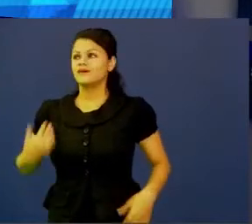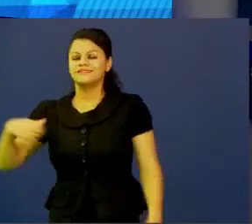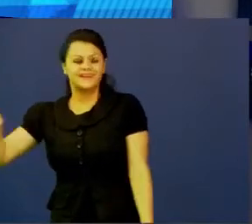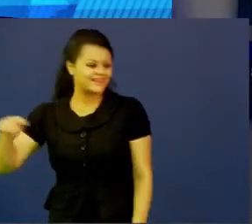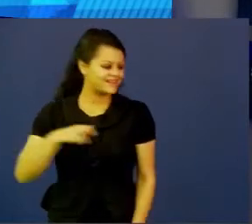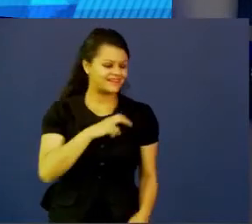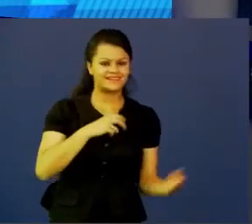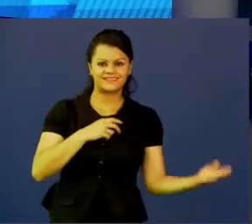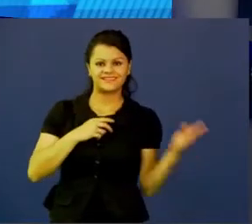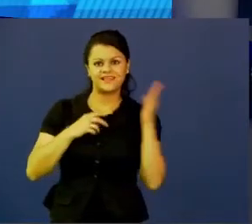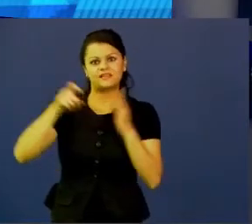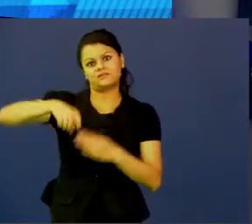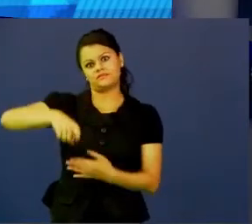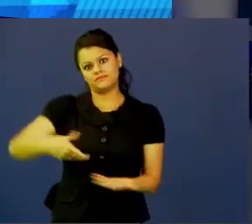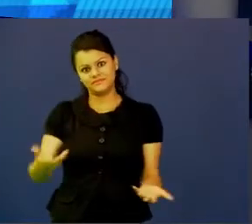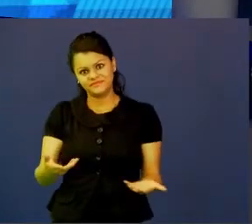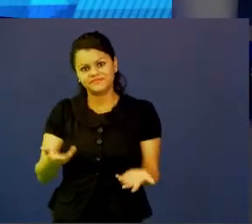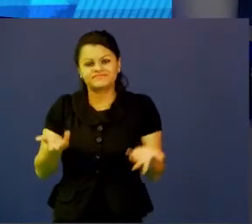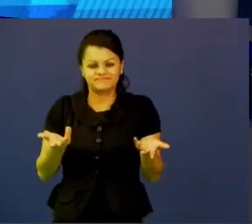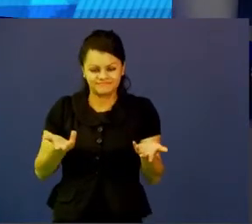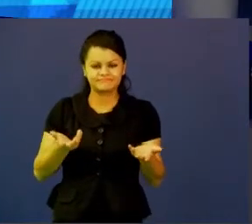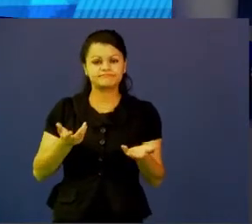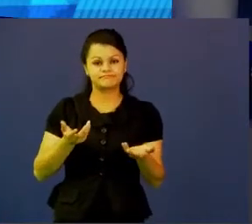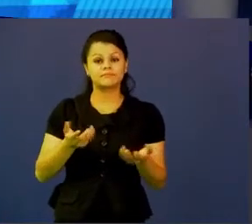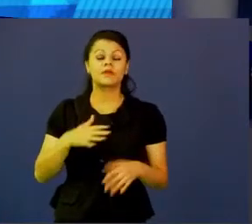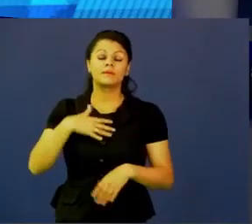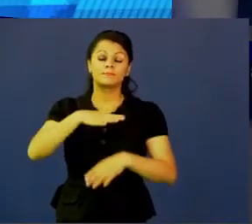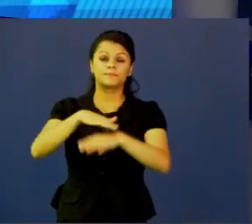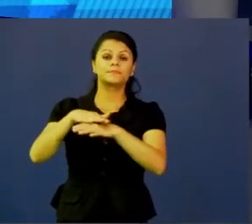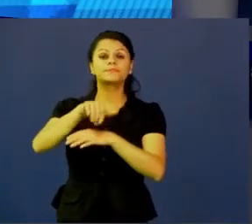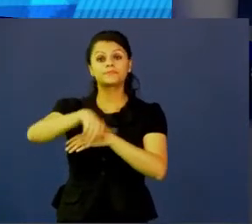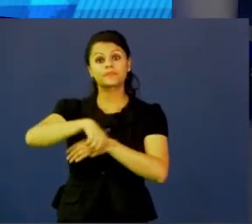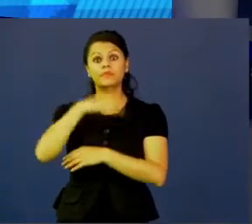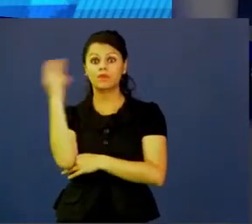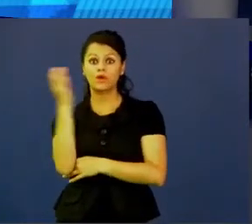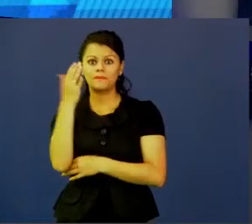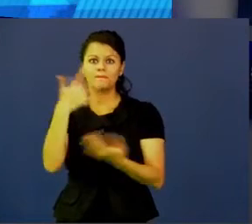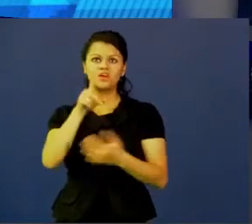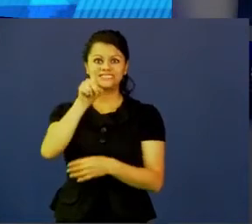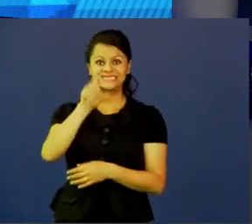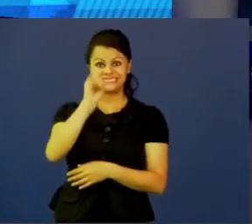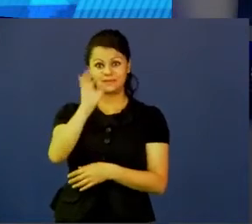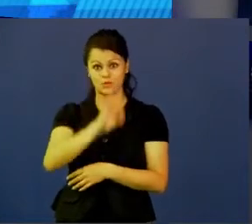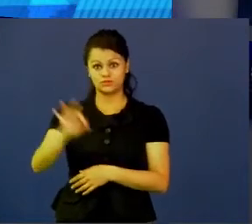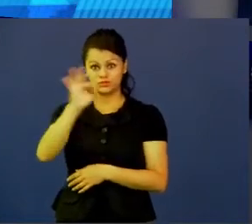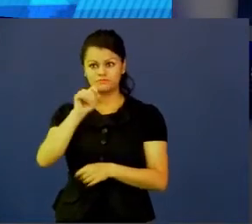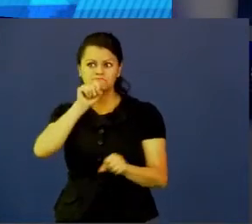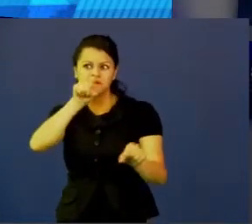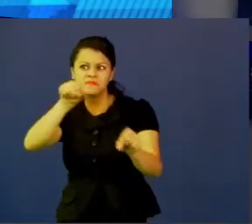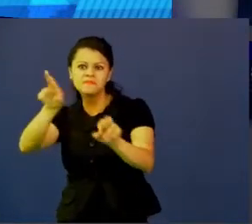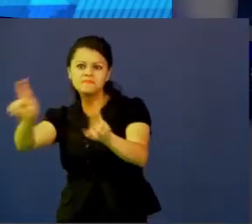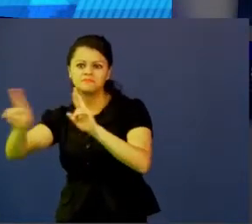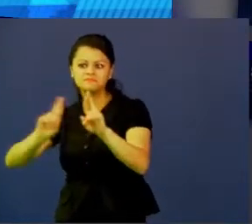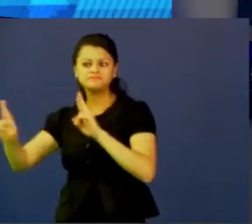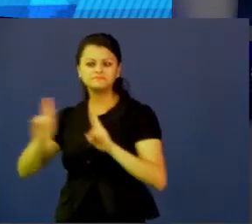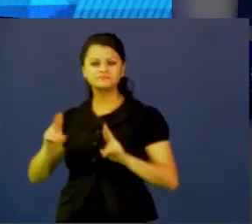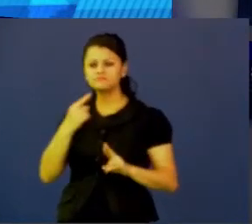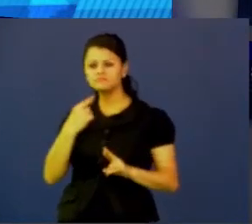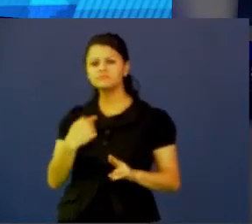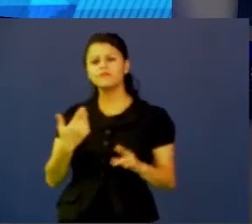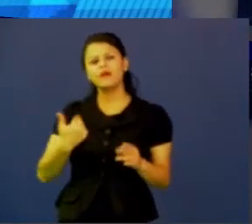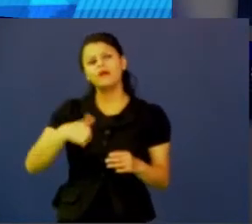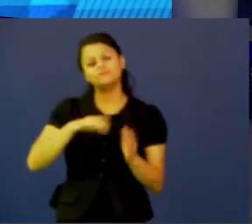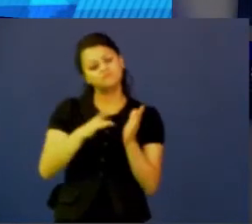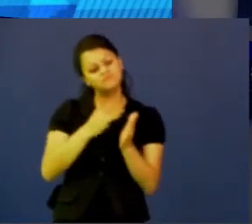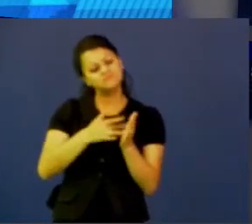pues resulta que en Colombia, más o menos el 60% de la población nos respondió que consultaba las redes sociales